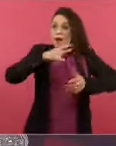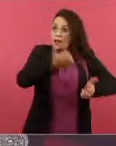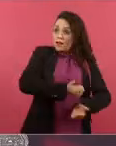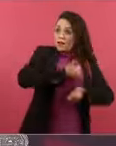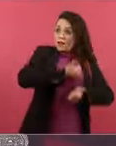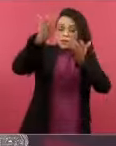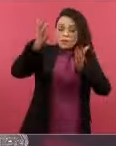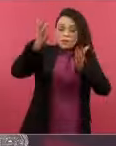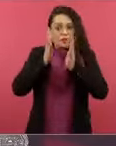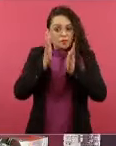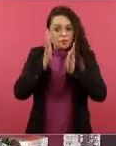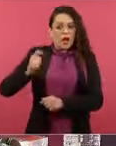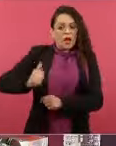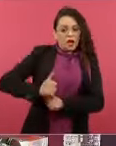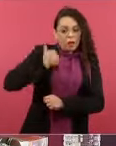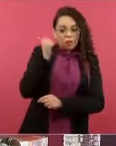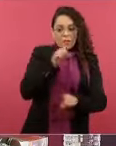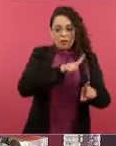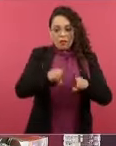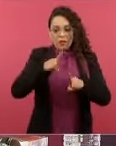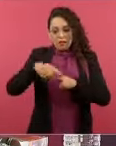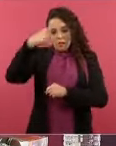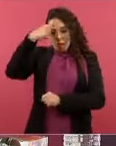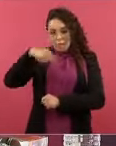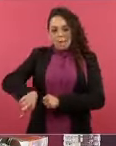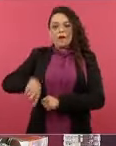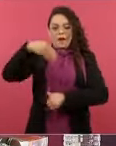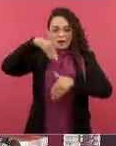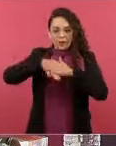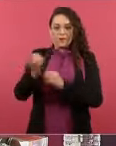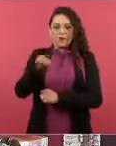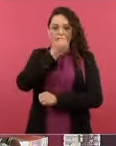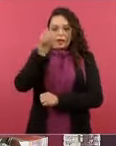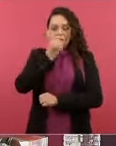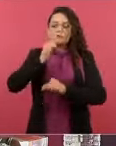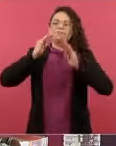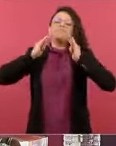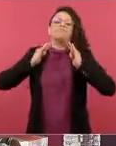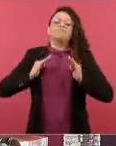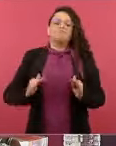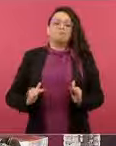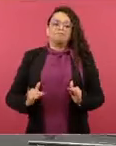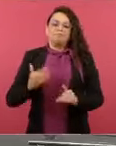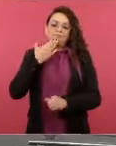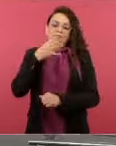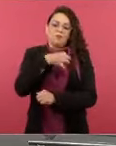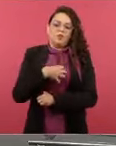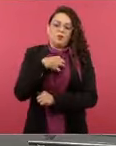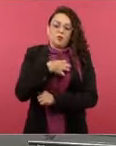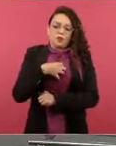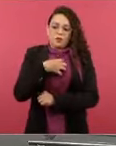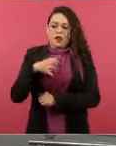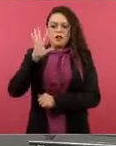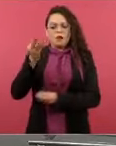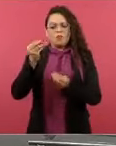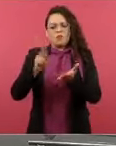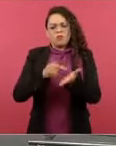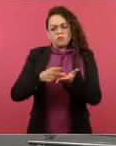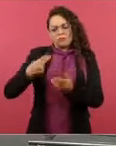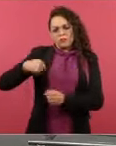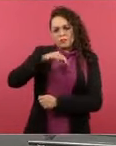esas posibilidades de disfrutar su estancia en las escuelas. Porque lo hemos dicho muchas veces, para este gobierno y